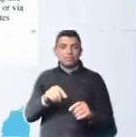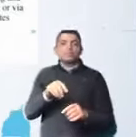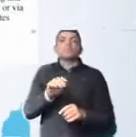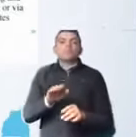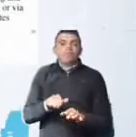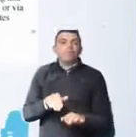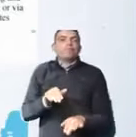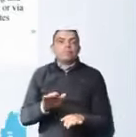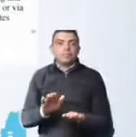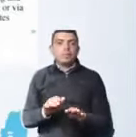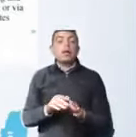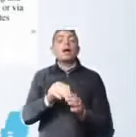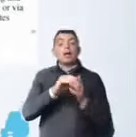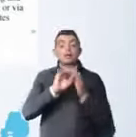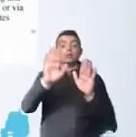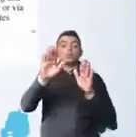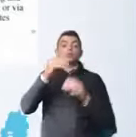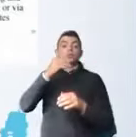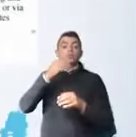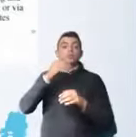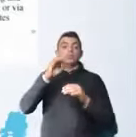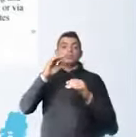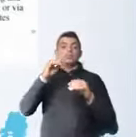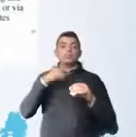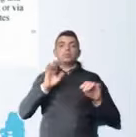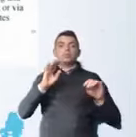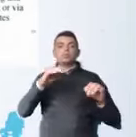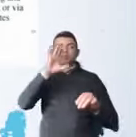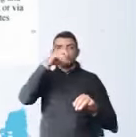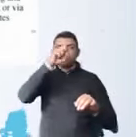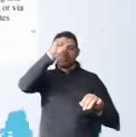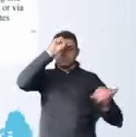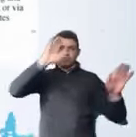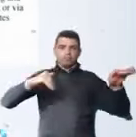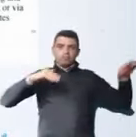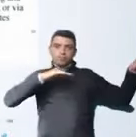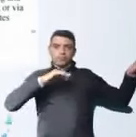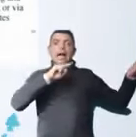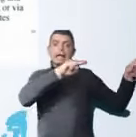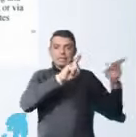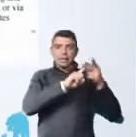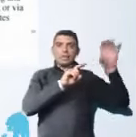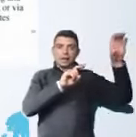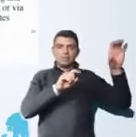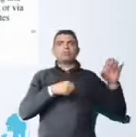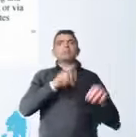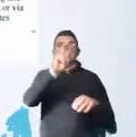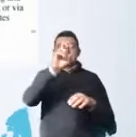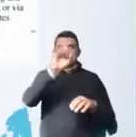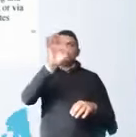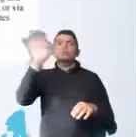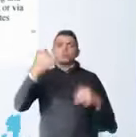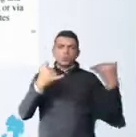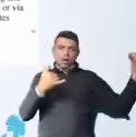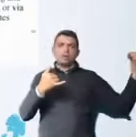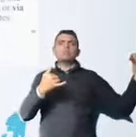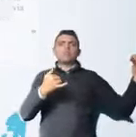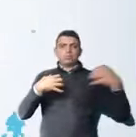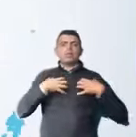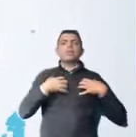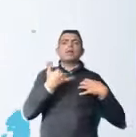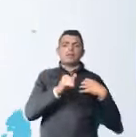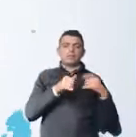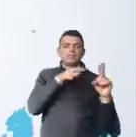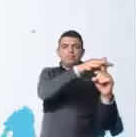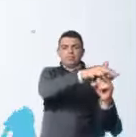los camellos hoy en día tienen MERS, tienen ese virus. Y en Arabia Saudita y en Egipto, así es como